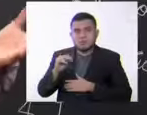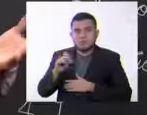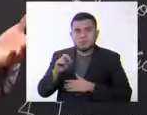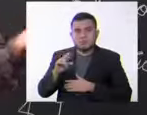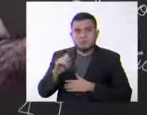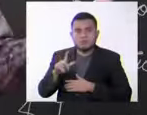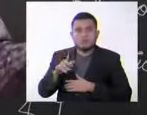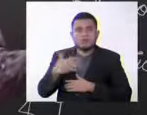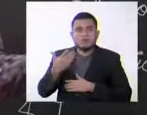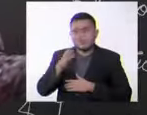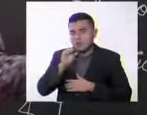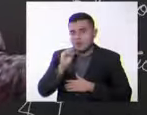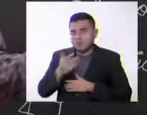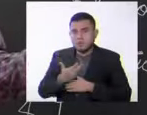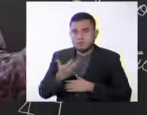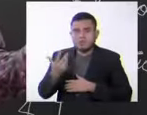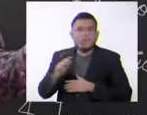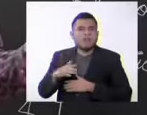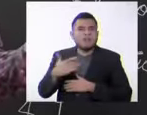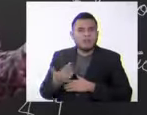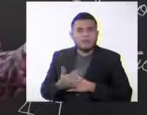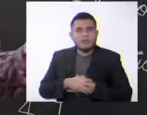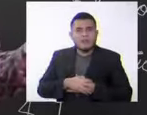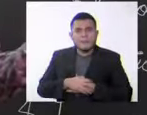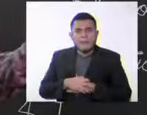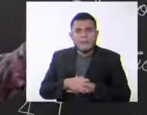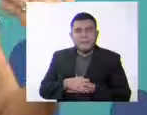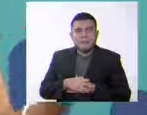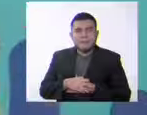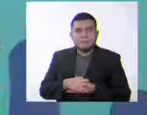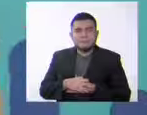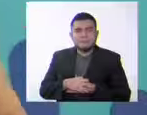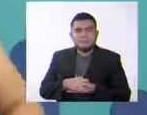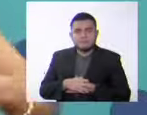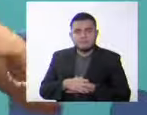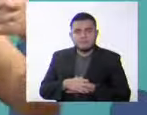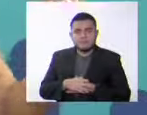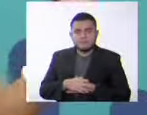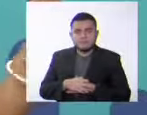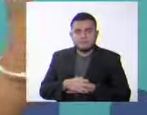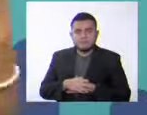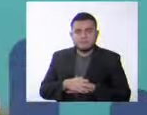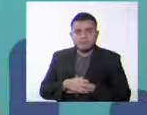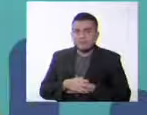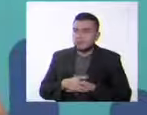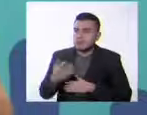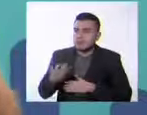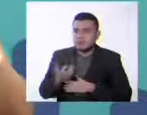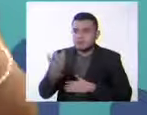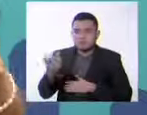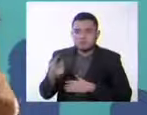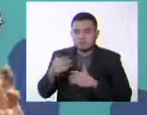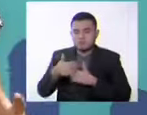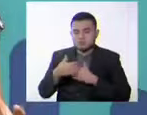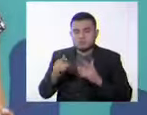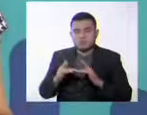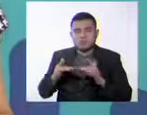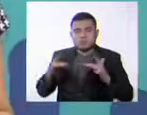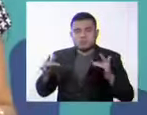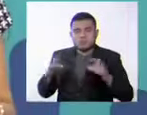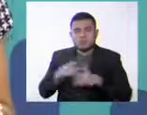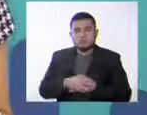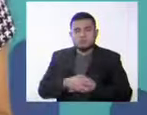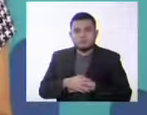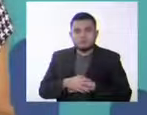estamos hablando, ¿qué es el patrimonio cultural? Pues el patrimonio cultural son todos aquellos tesoros que tenemos en el país, que